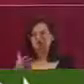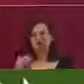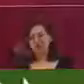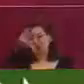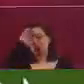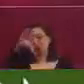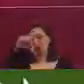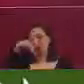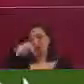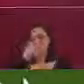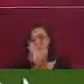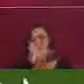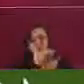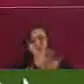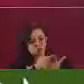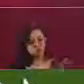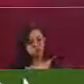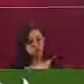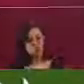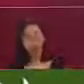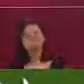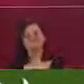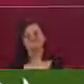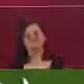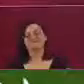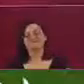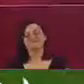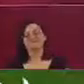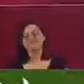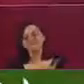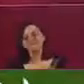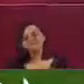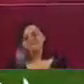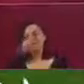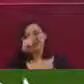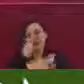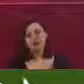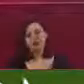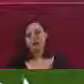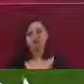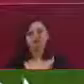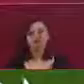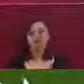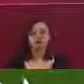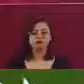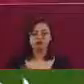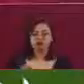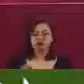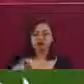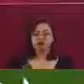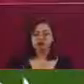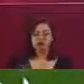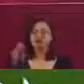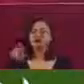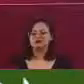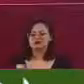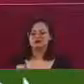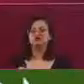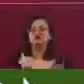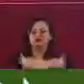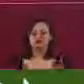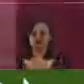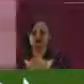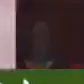Concepto. Bueno, pues así terminamos, perdóname Cristian, pues así terminamos la mañanera y obviamente también la